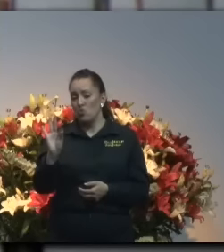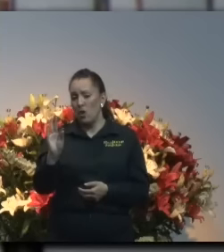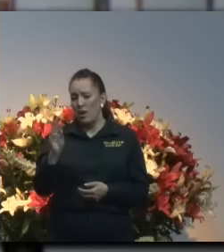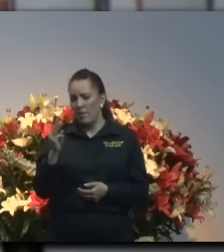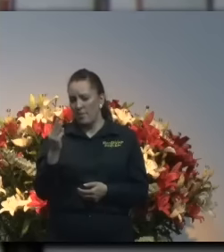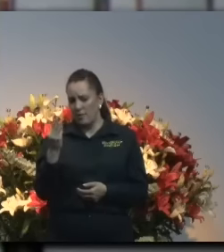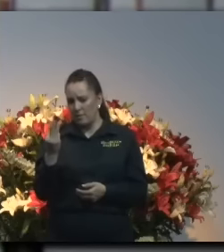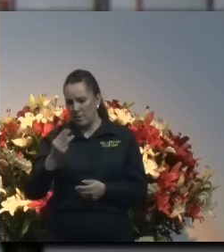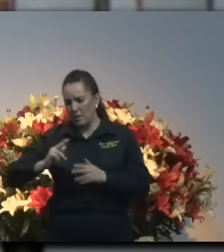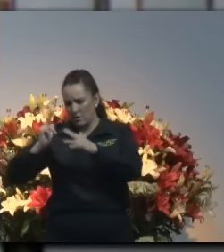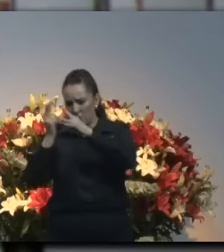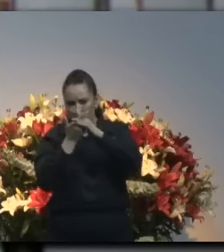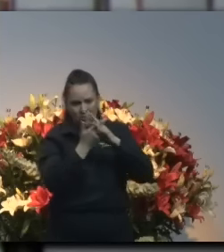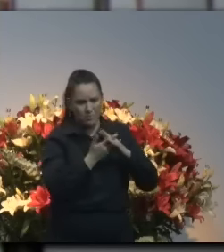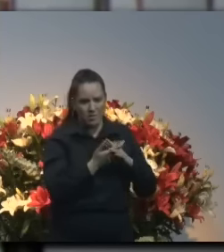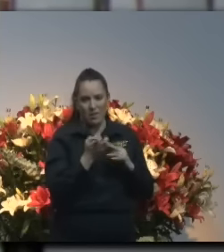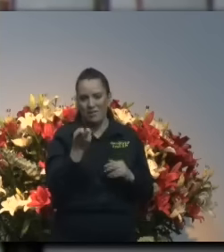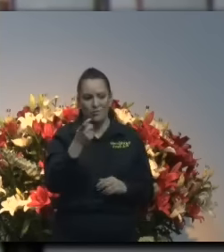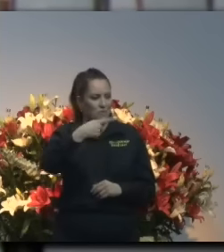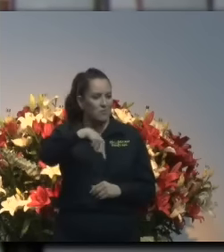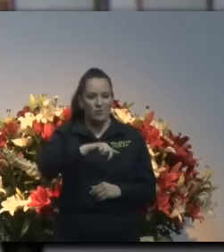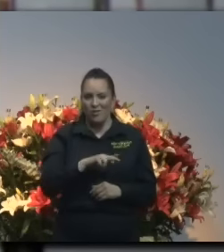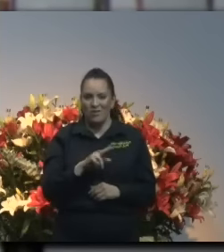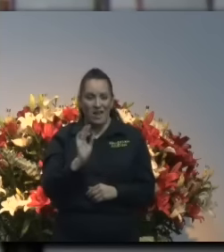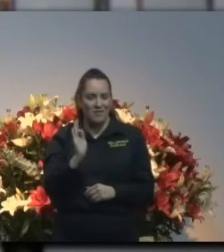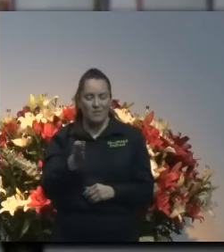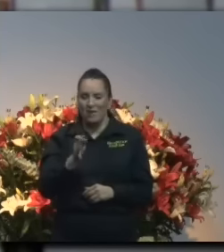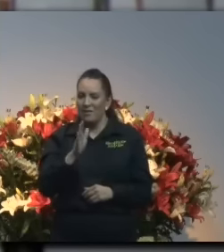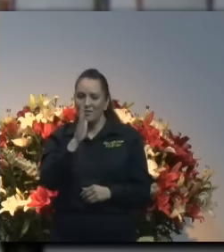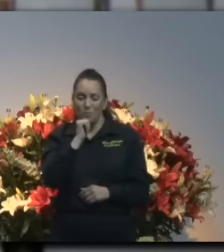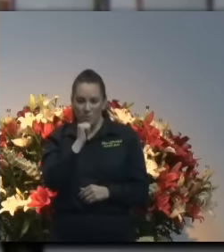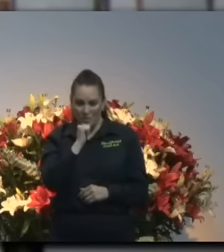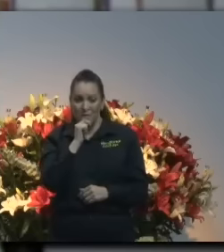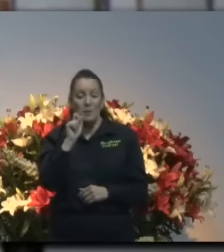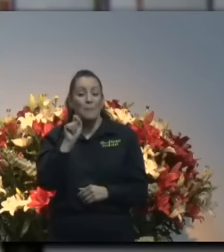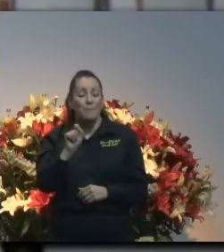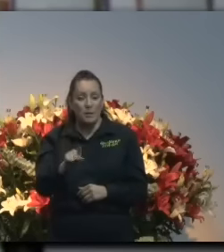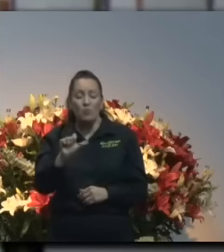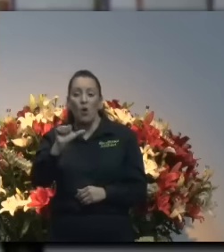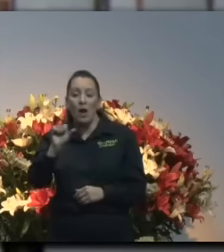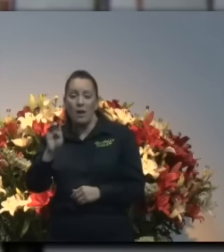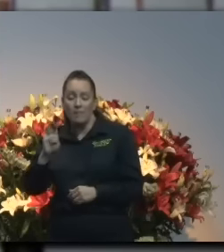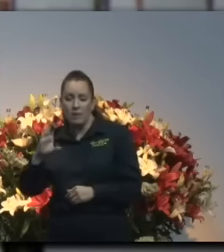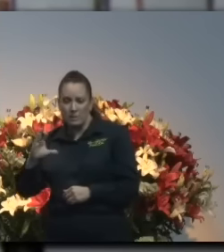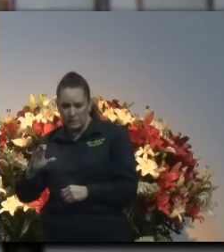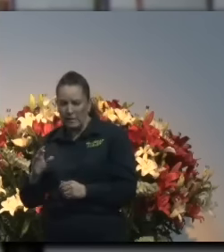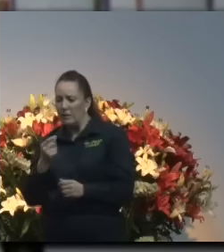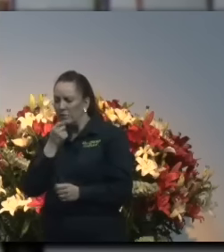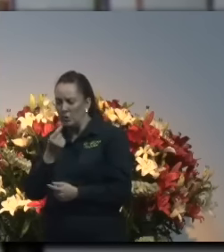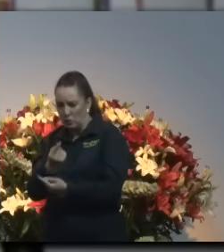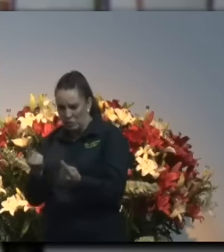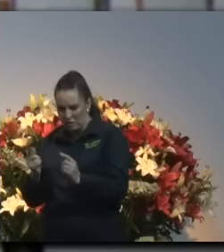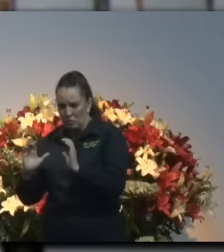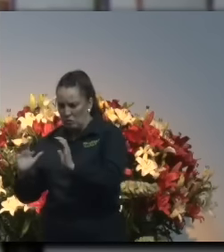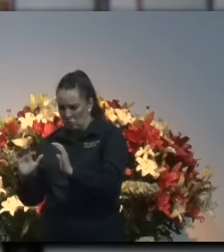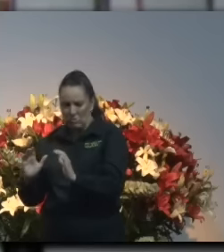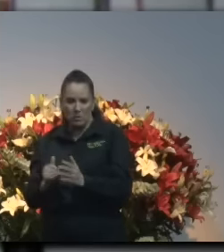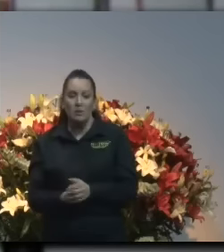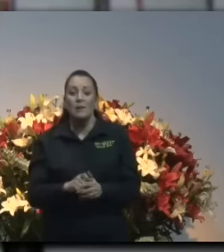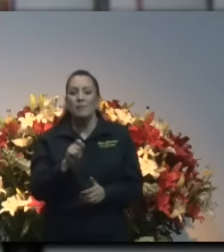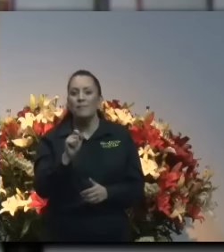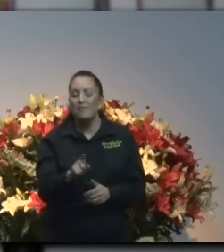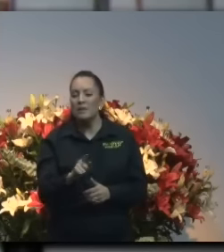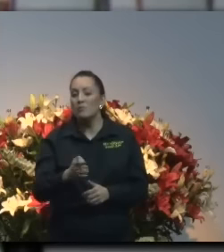es inaceptable. Lo de la guardería ABC es inaceptable, pero también lo del Repsamen. y